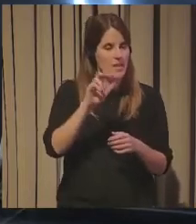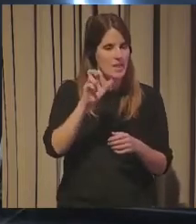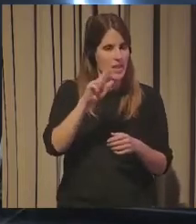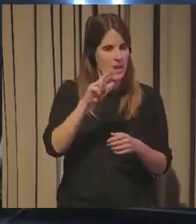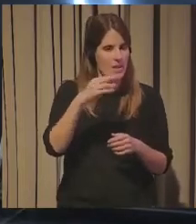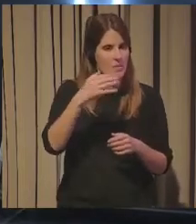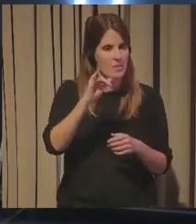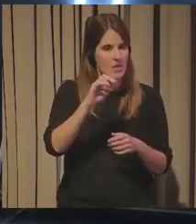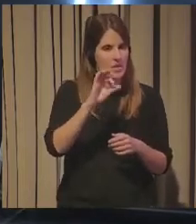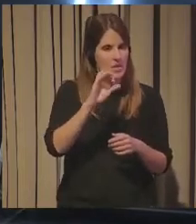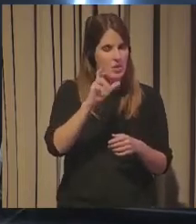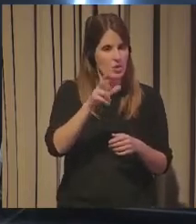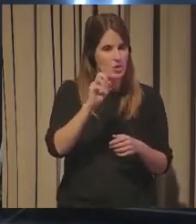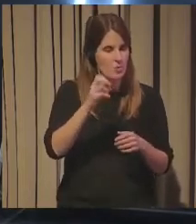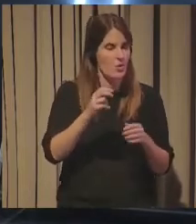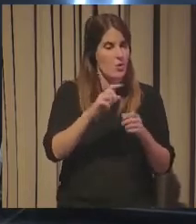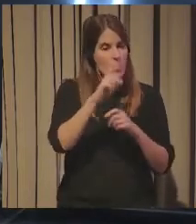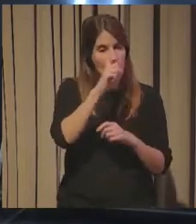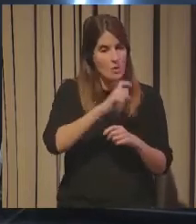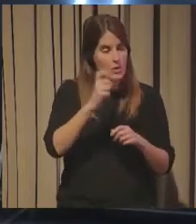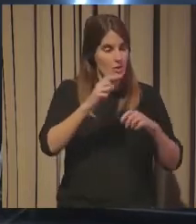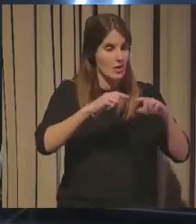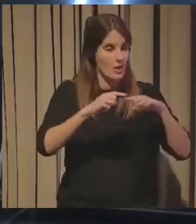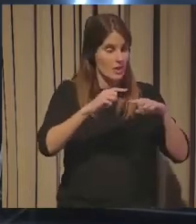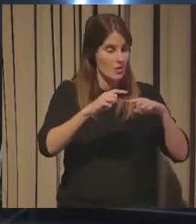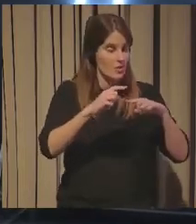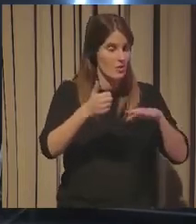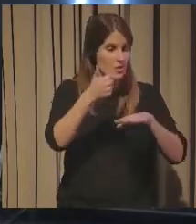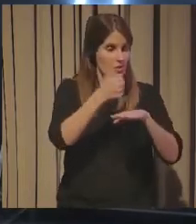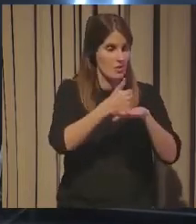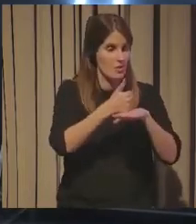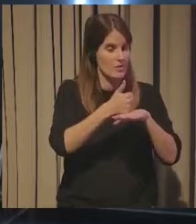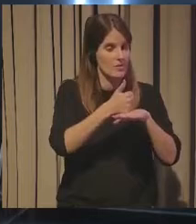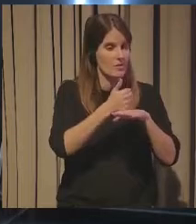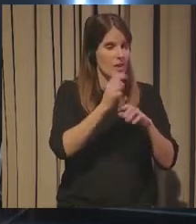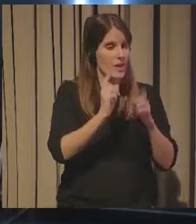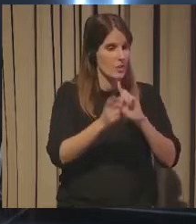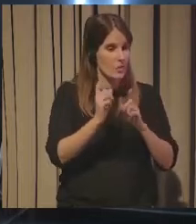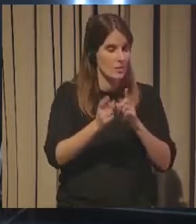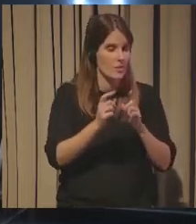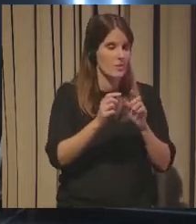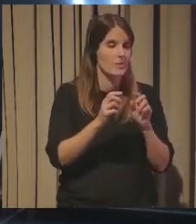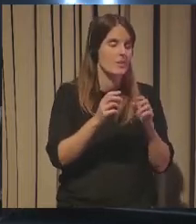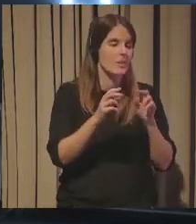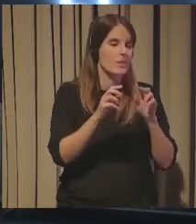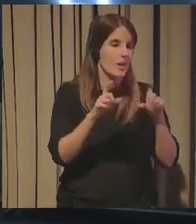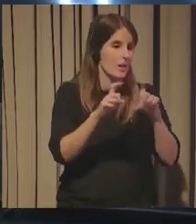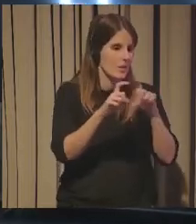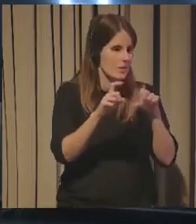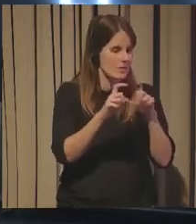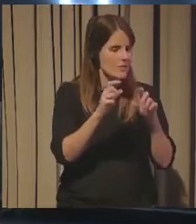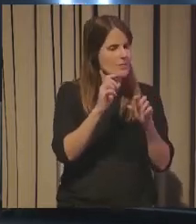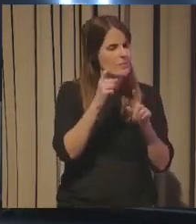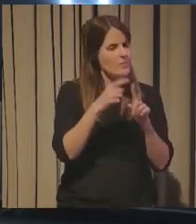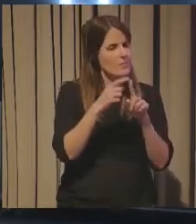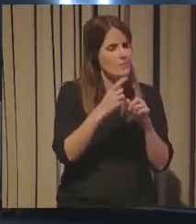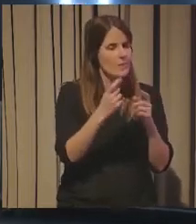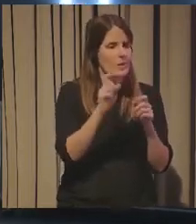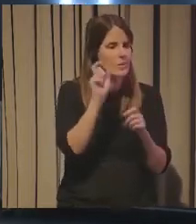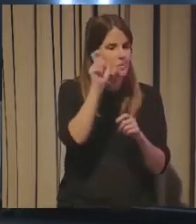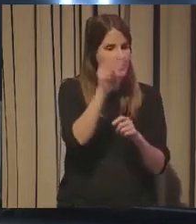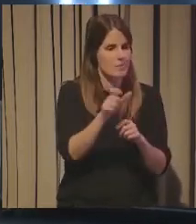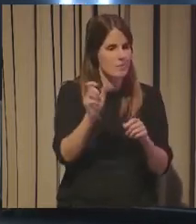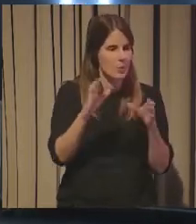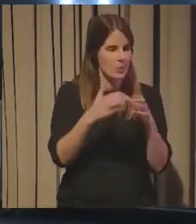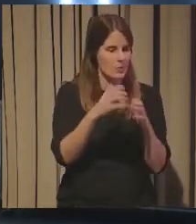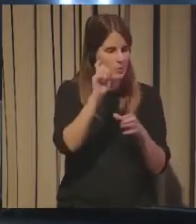fundador y director ejecutivo de Teach the Future, una organización cuya misión es animar y apoyar a los educadores y educadoras que quieren